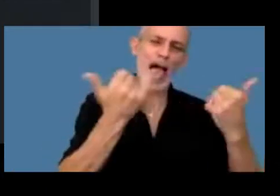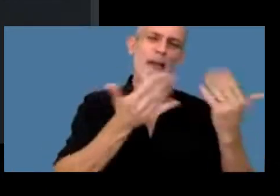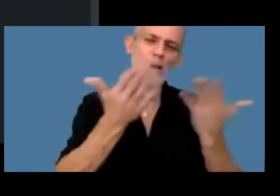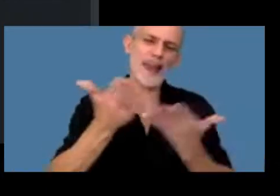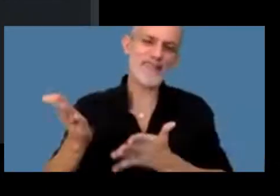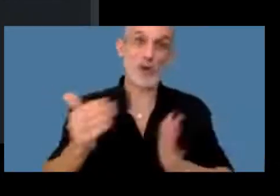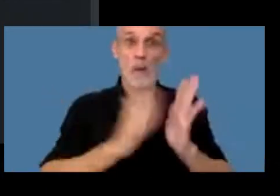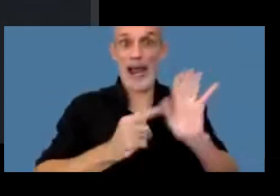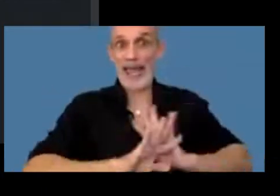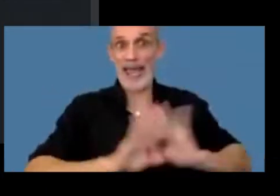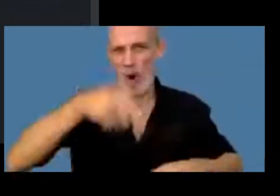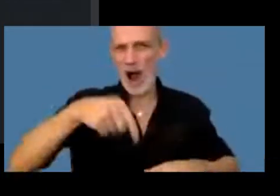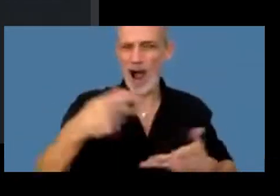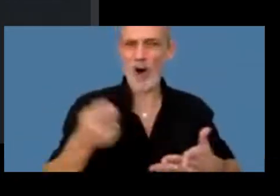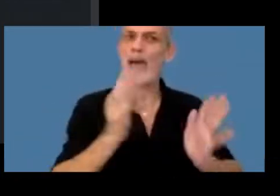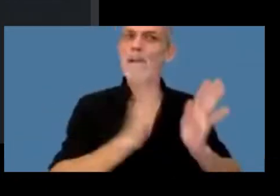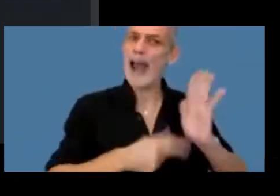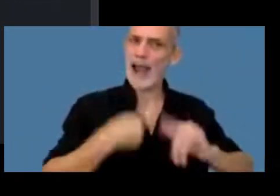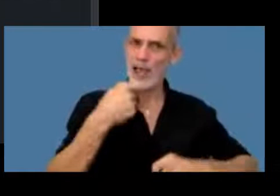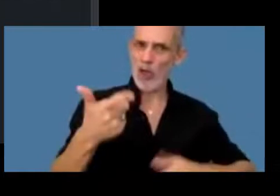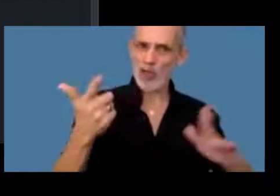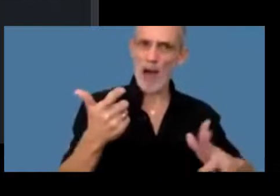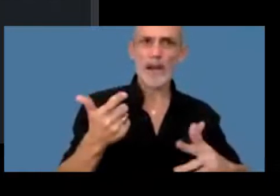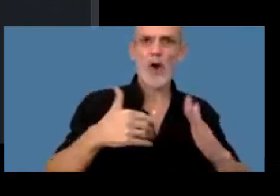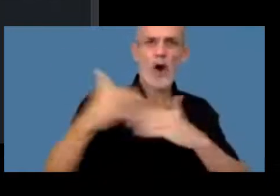realidad hay un blanqueo de la construcción, pero por otro lado,